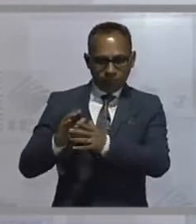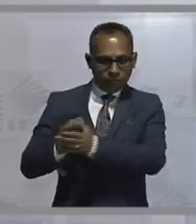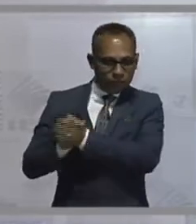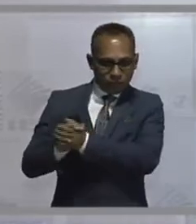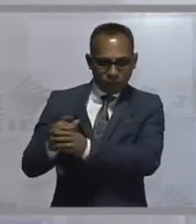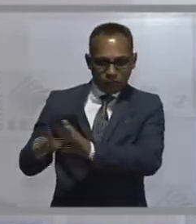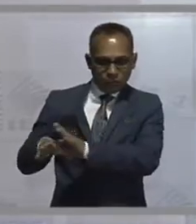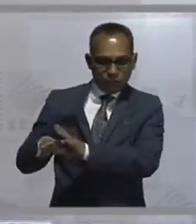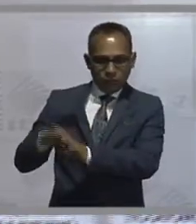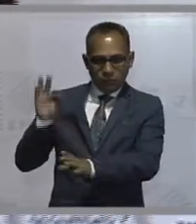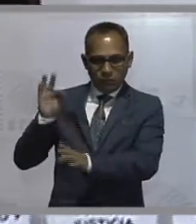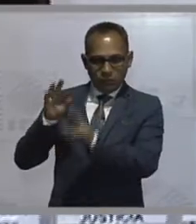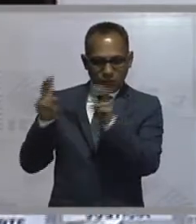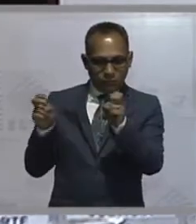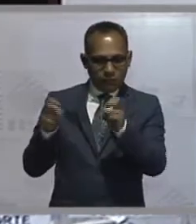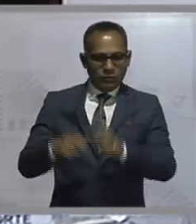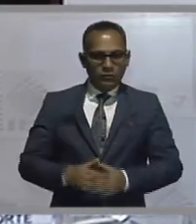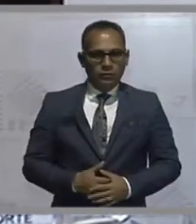correspondiente